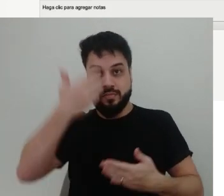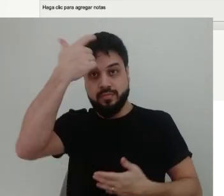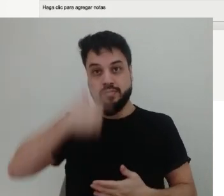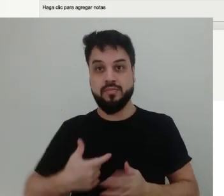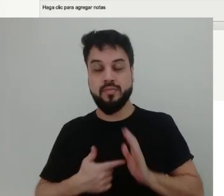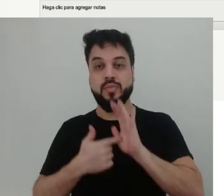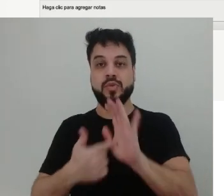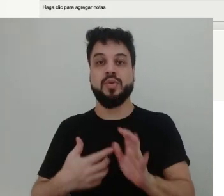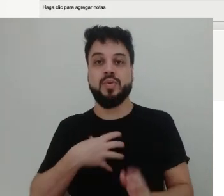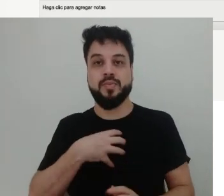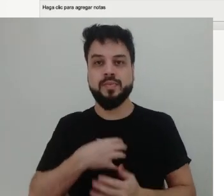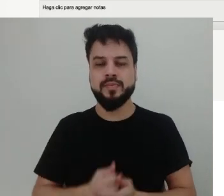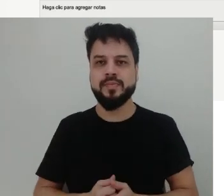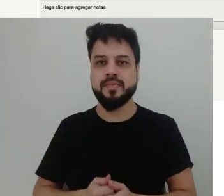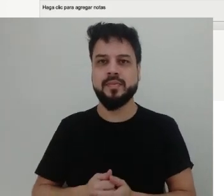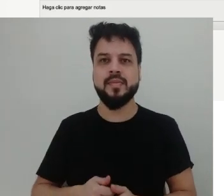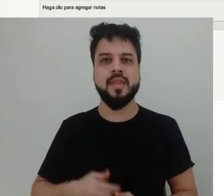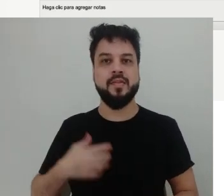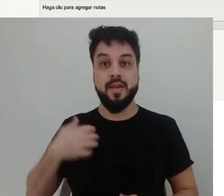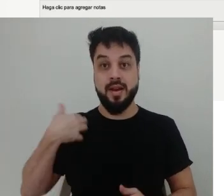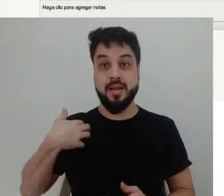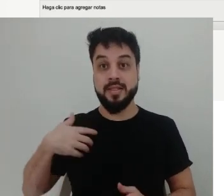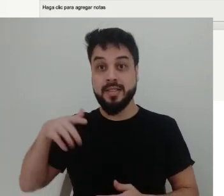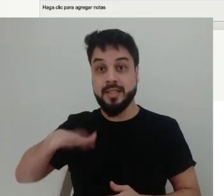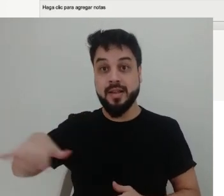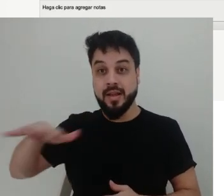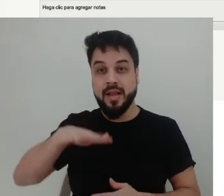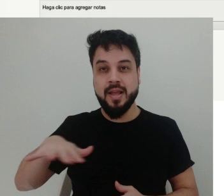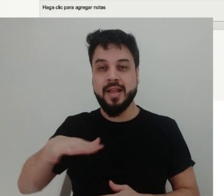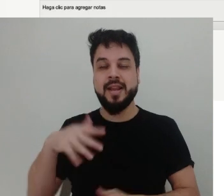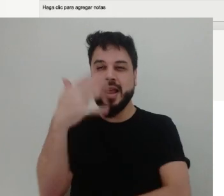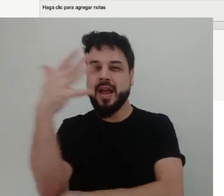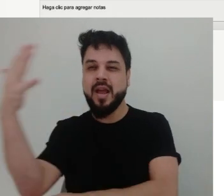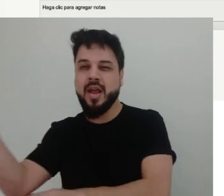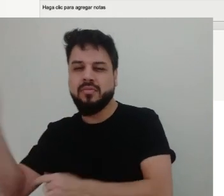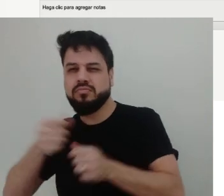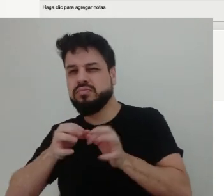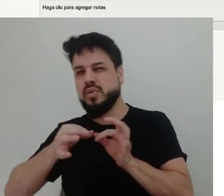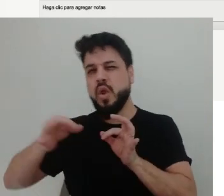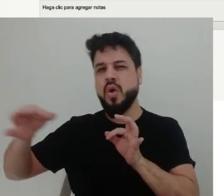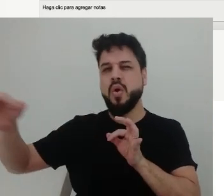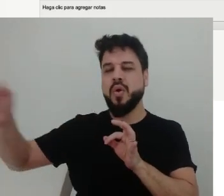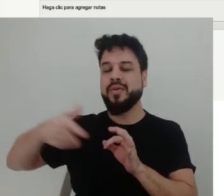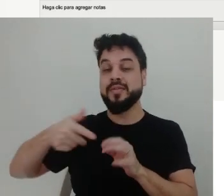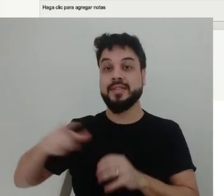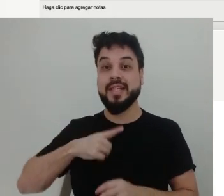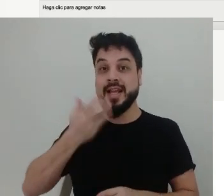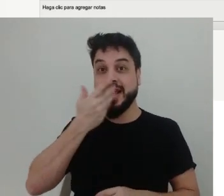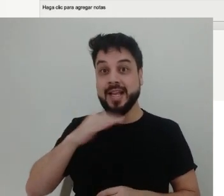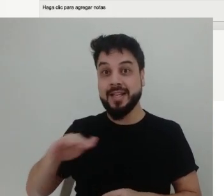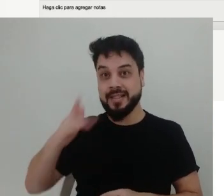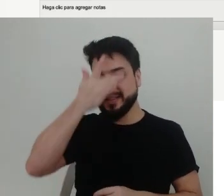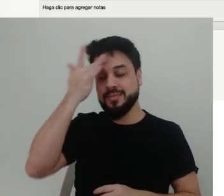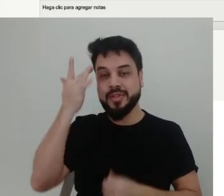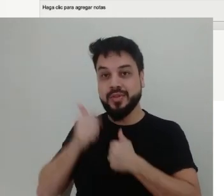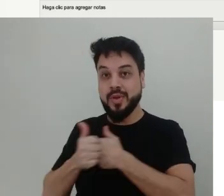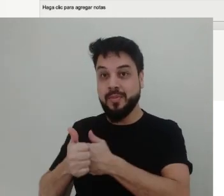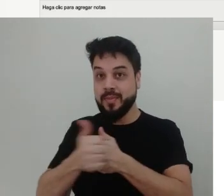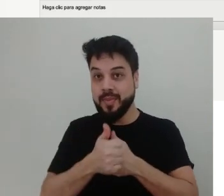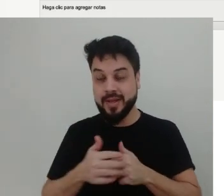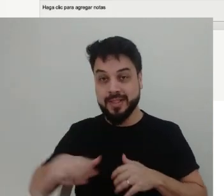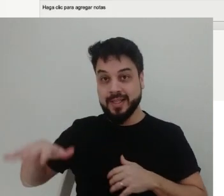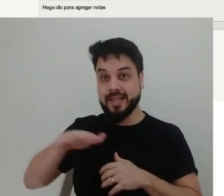expresado en verbos y acciones como jugar, escalar, nadar y sensaciones como olores,